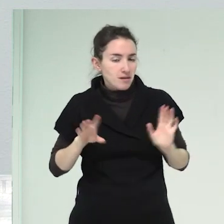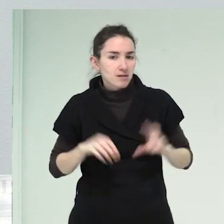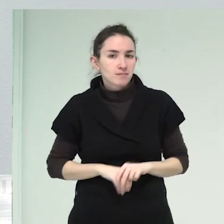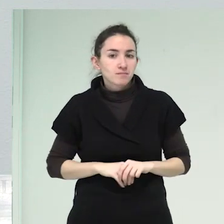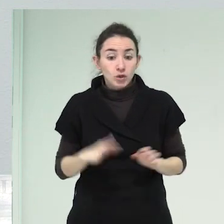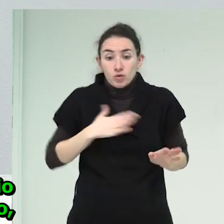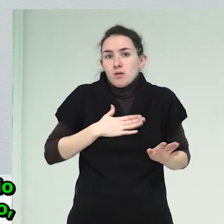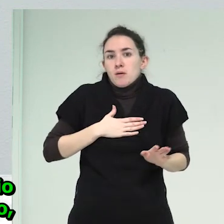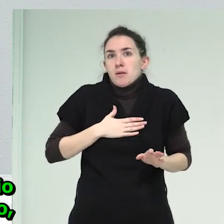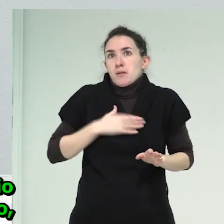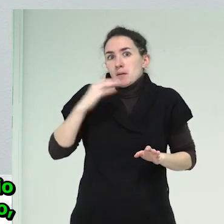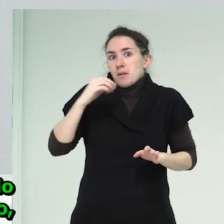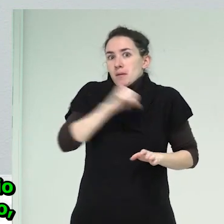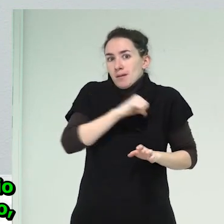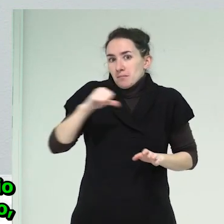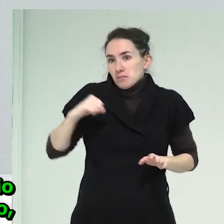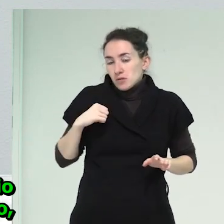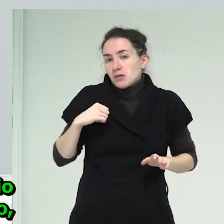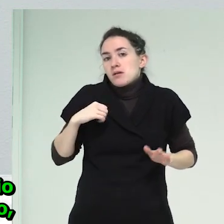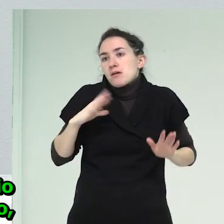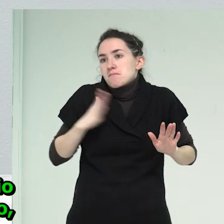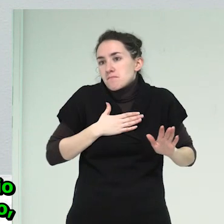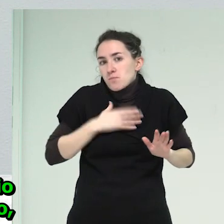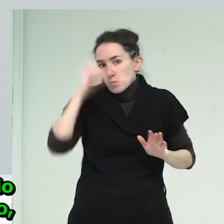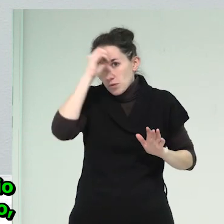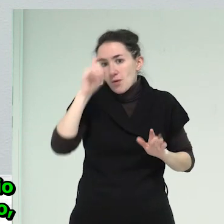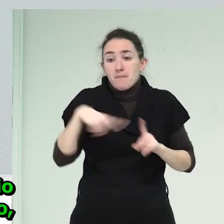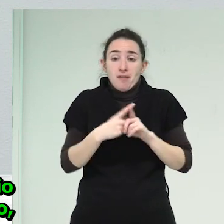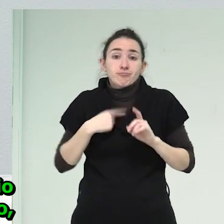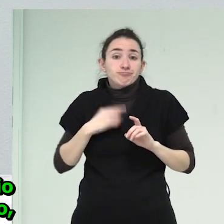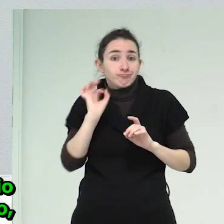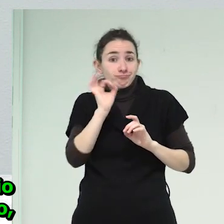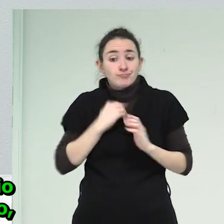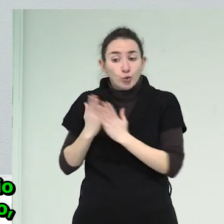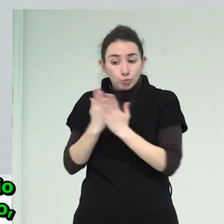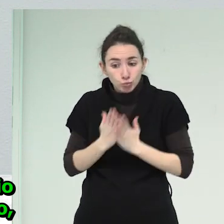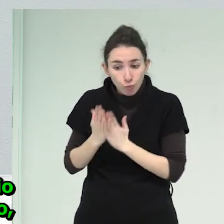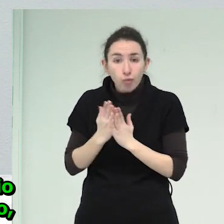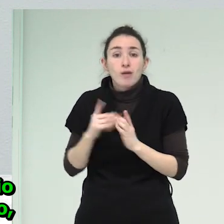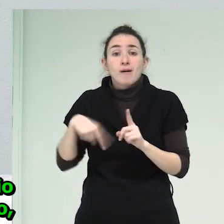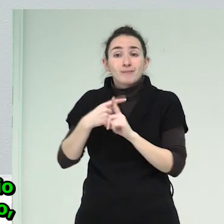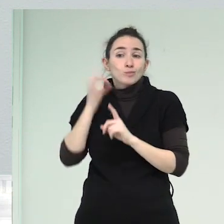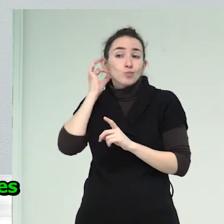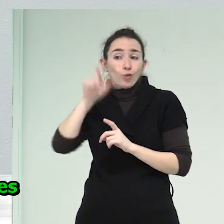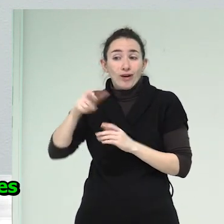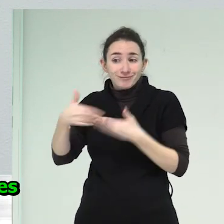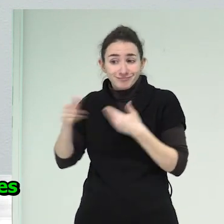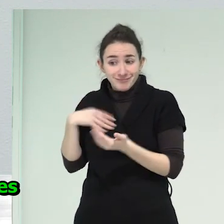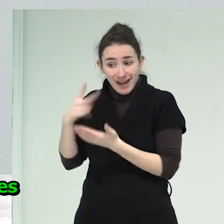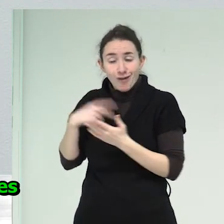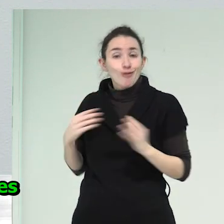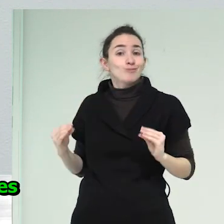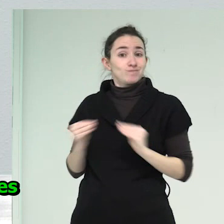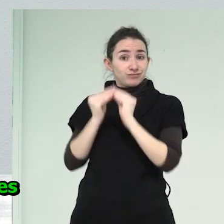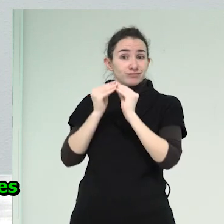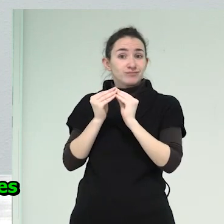mí, y en concordancia con lo que estudio y con las mujeres que leo también y las feministas, es que hay